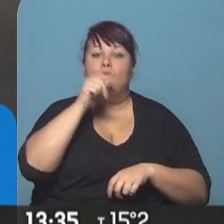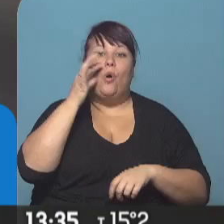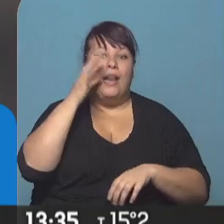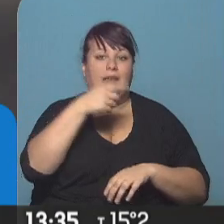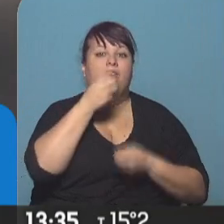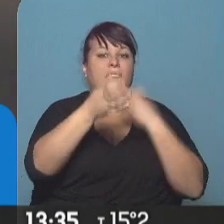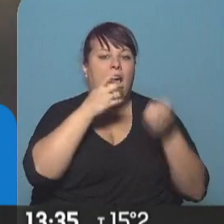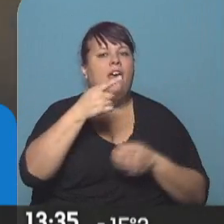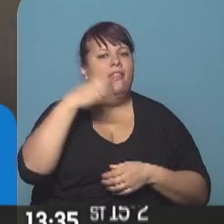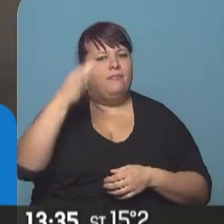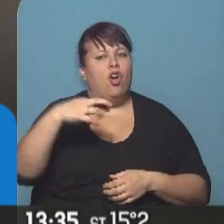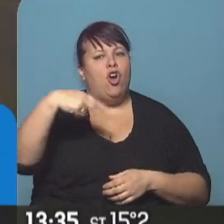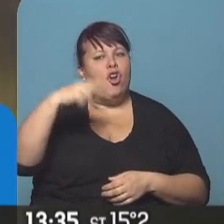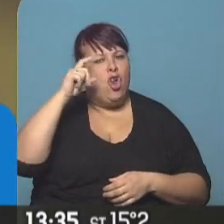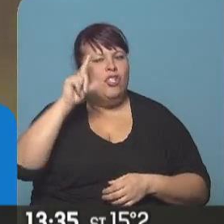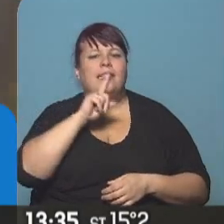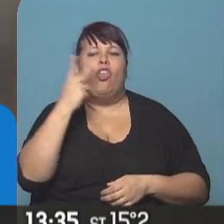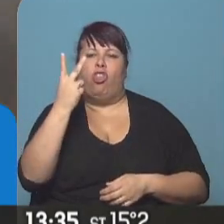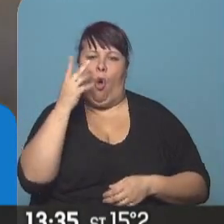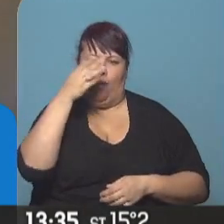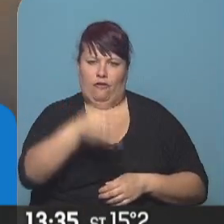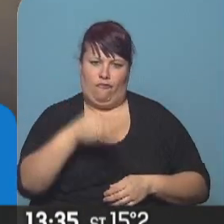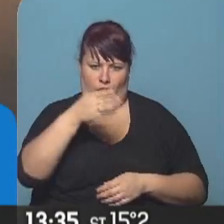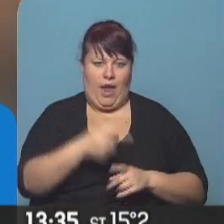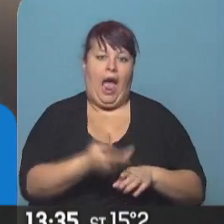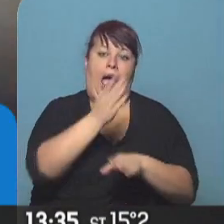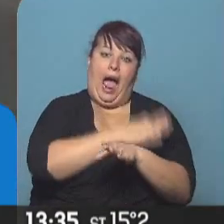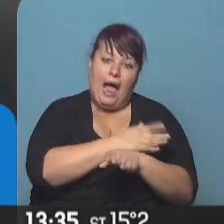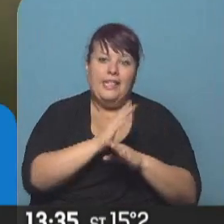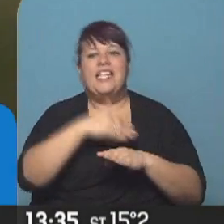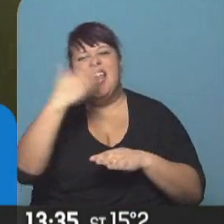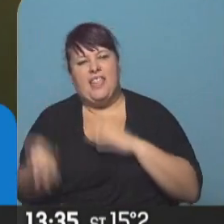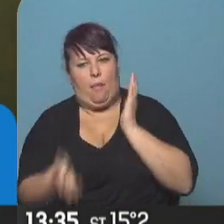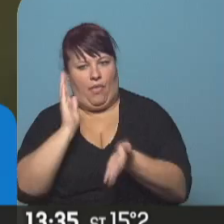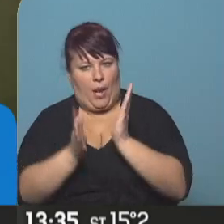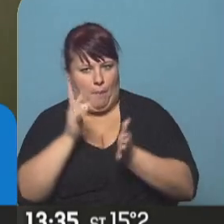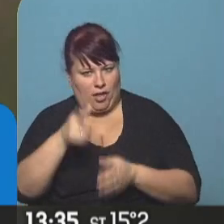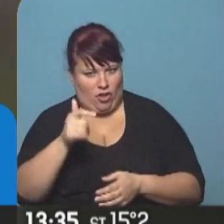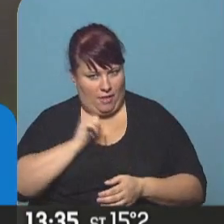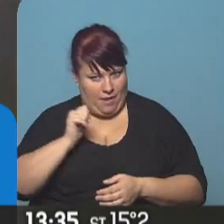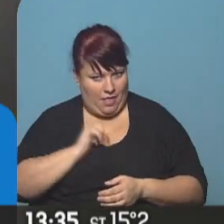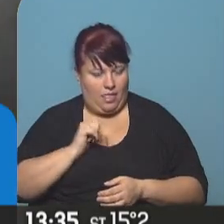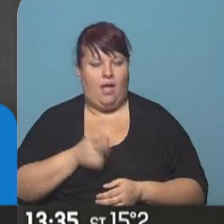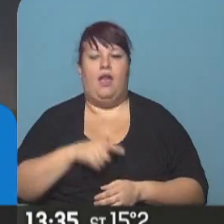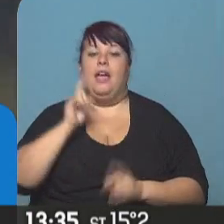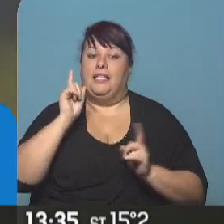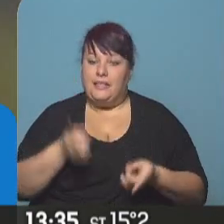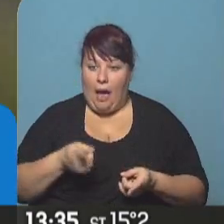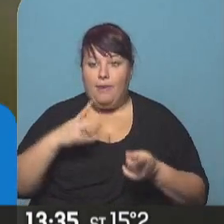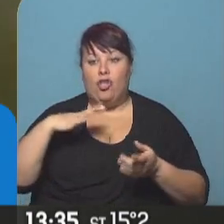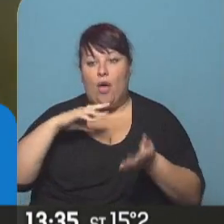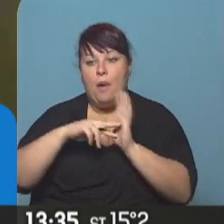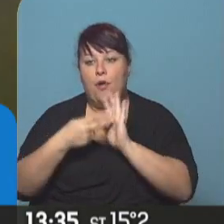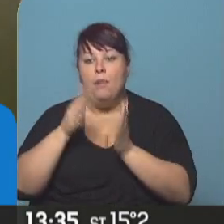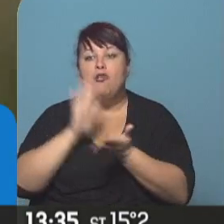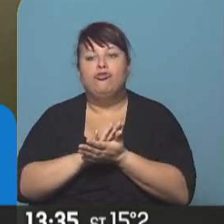judicial lo ubican a Nocetti en dos ocasiones en el lugar, antes y después de la represión de la gendarmería. Además, sigue la polémica por